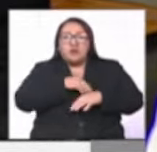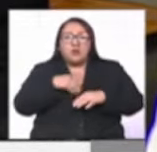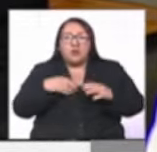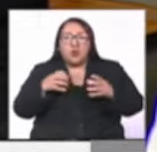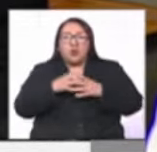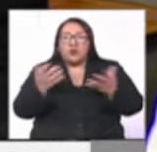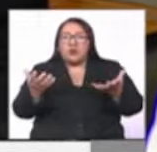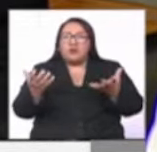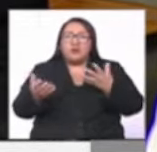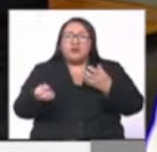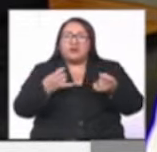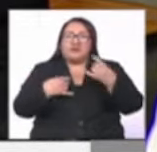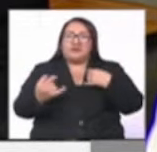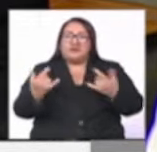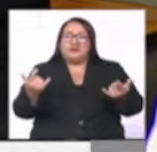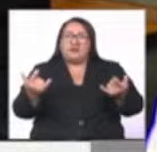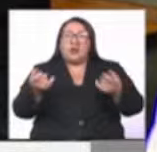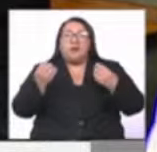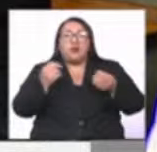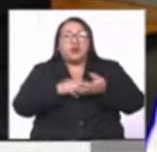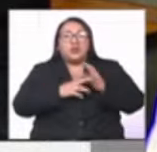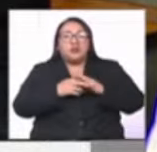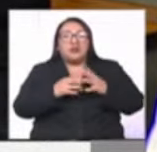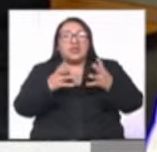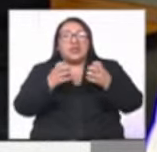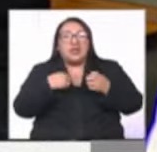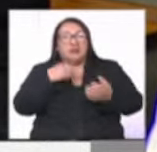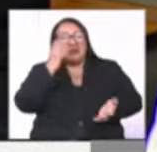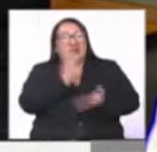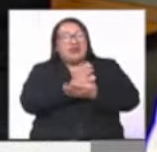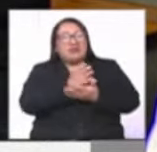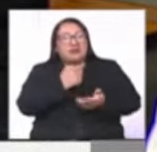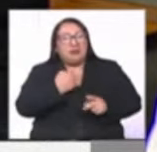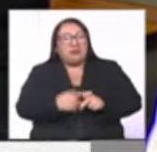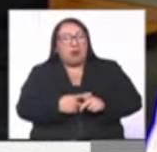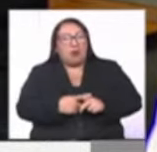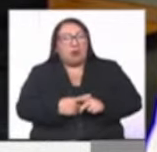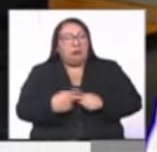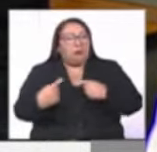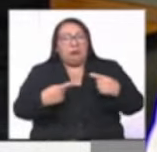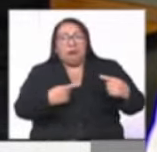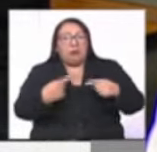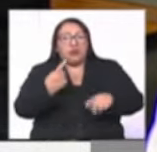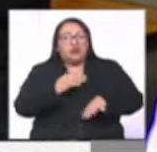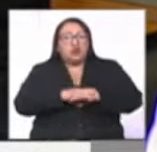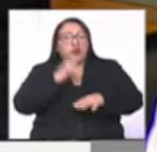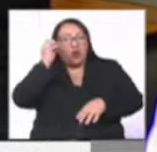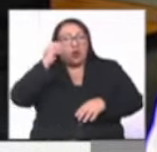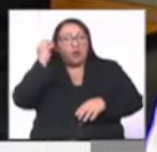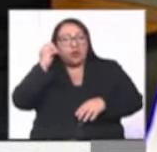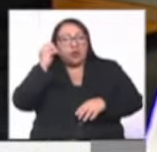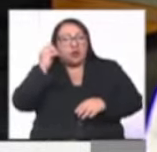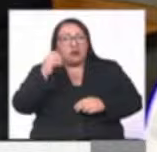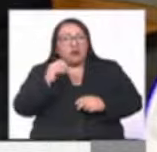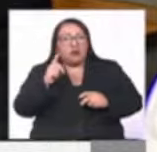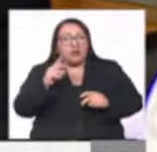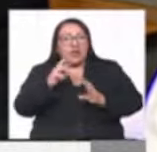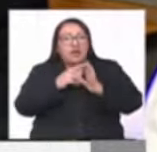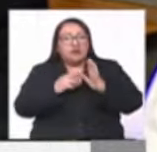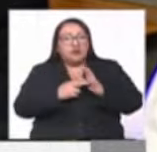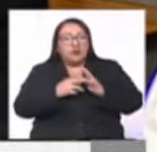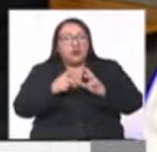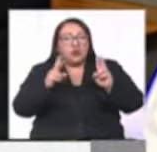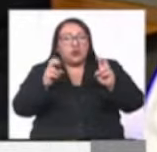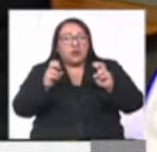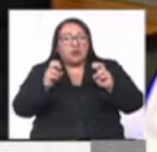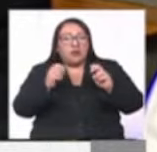la junta como ha sido dicho dado que se nos pretende sancionar por la discrepancia de opinión o de criterio en la resolución de una